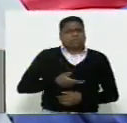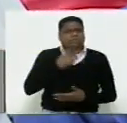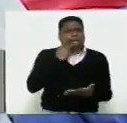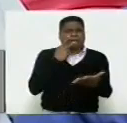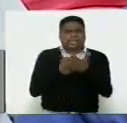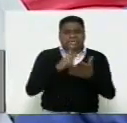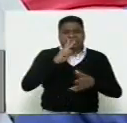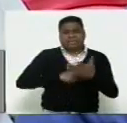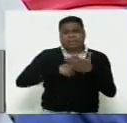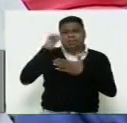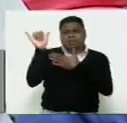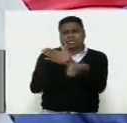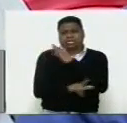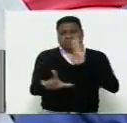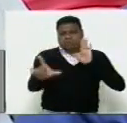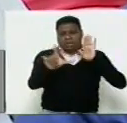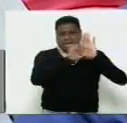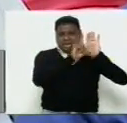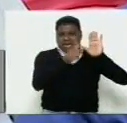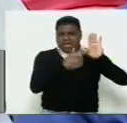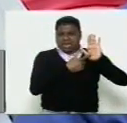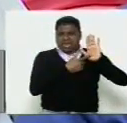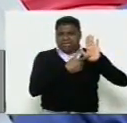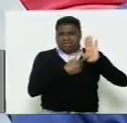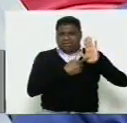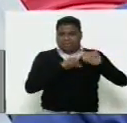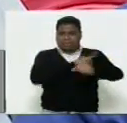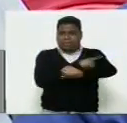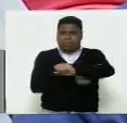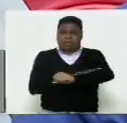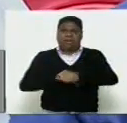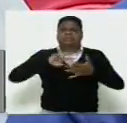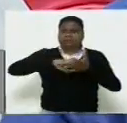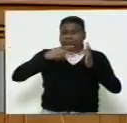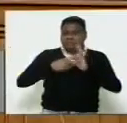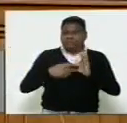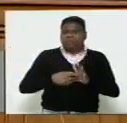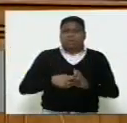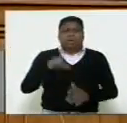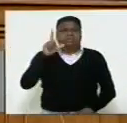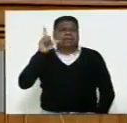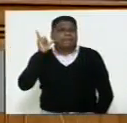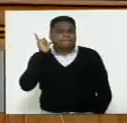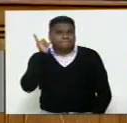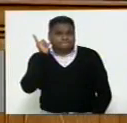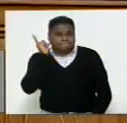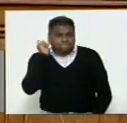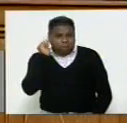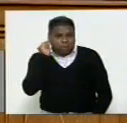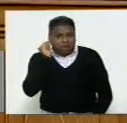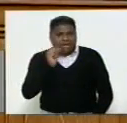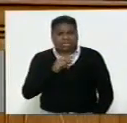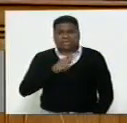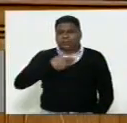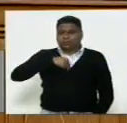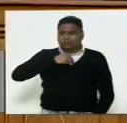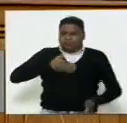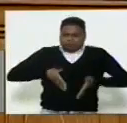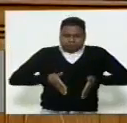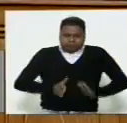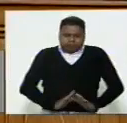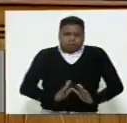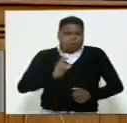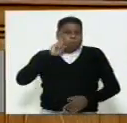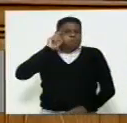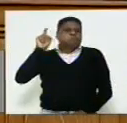este proyecto de ley, empodere significativamente a las mujeres en la capacidad que tenemos de procrear, que empodere